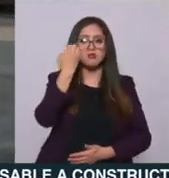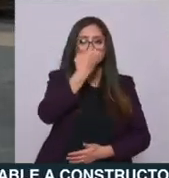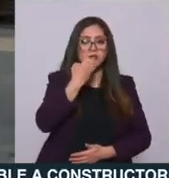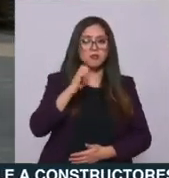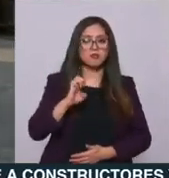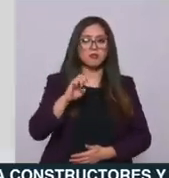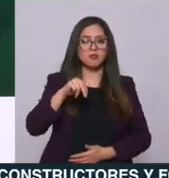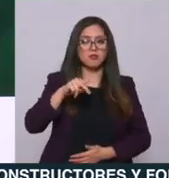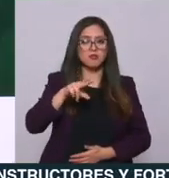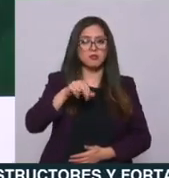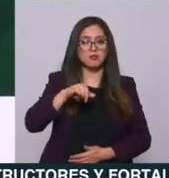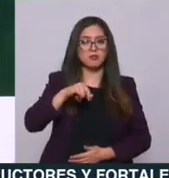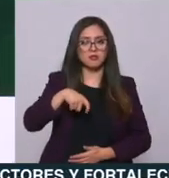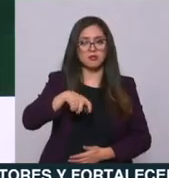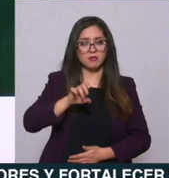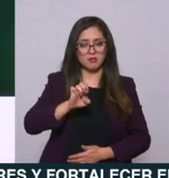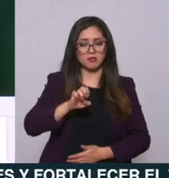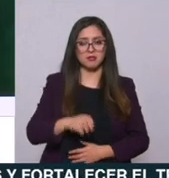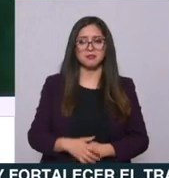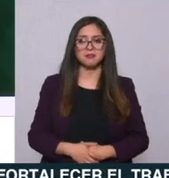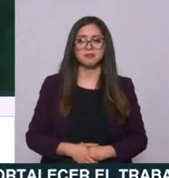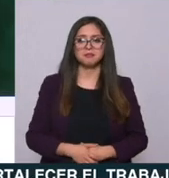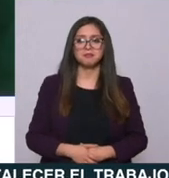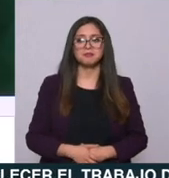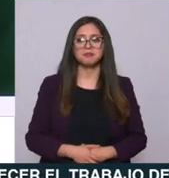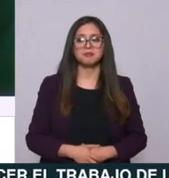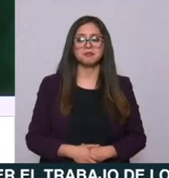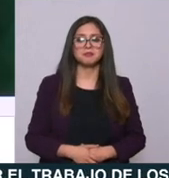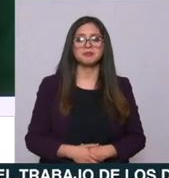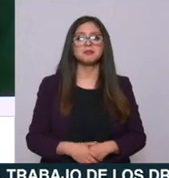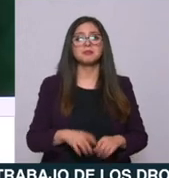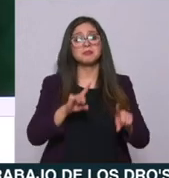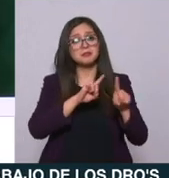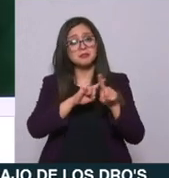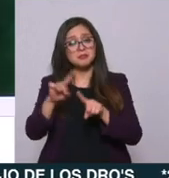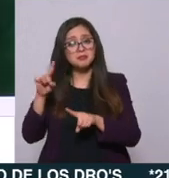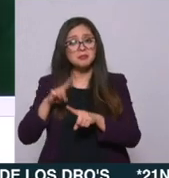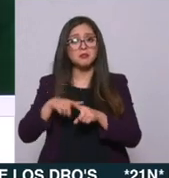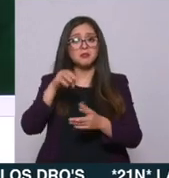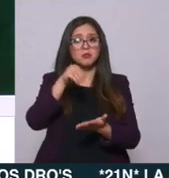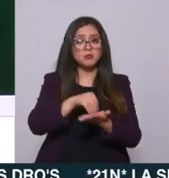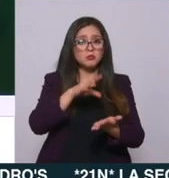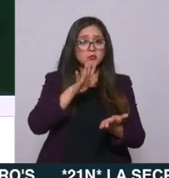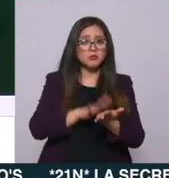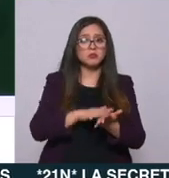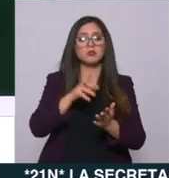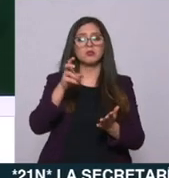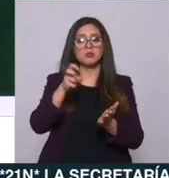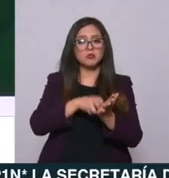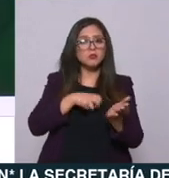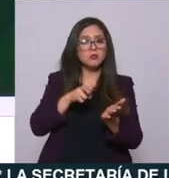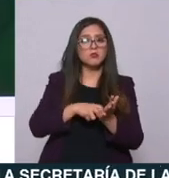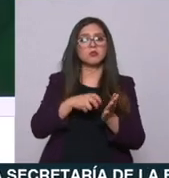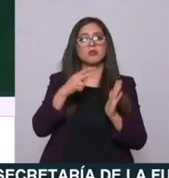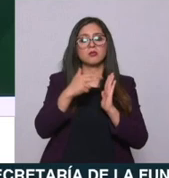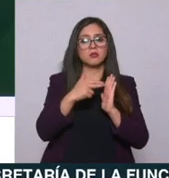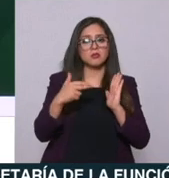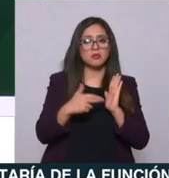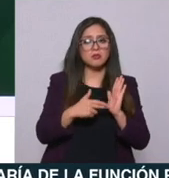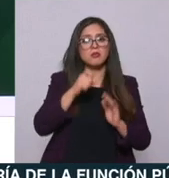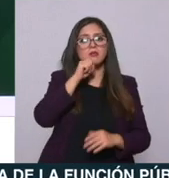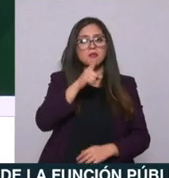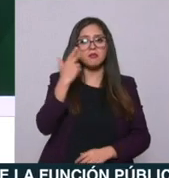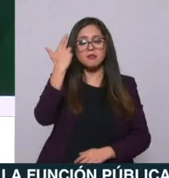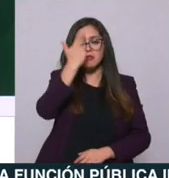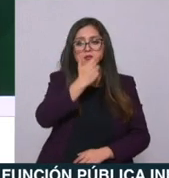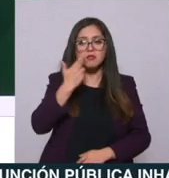Rebsamen. Las diferentes publicaciones que se han estado haciendo de modificación al reglamento de construcciones y de los lineamientos